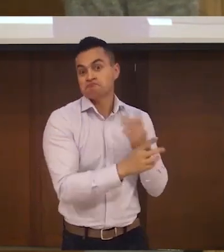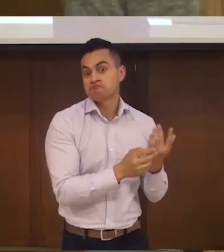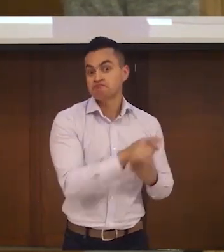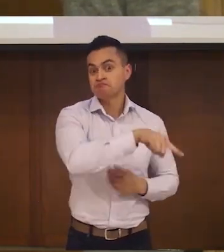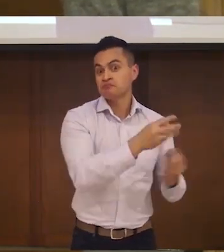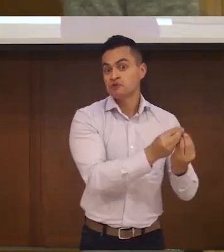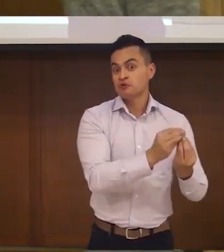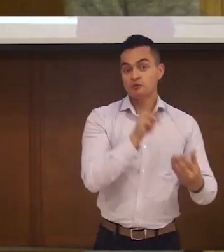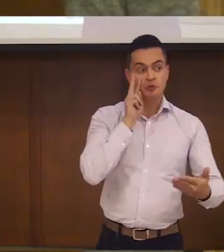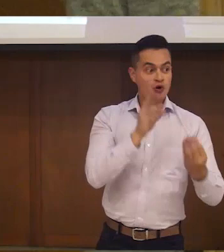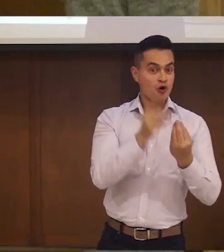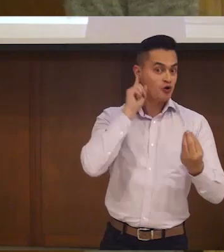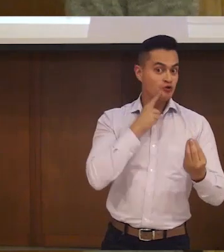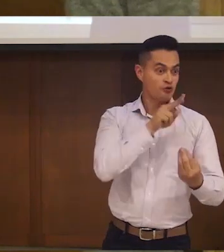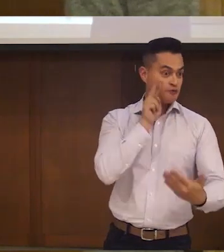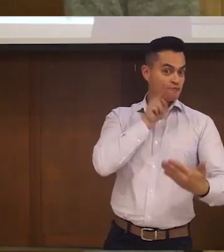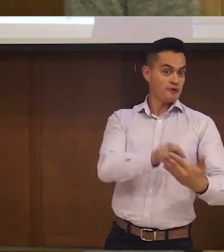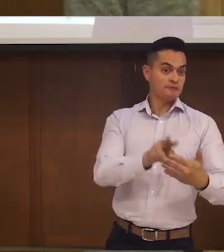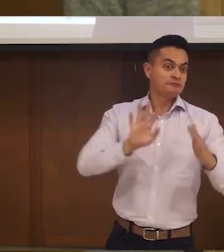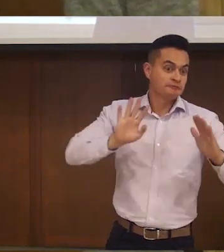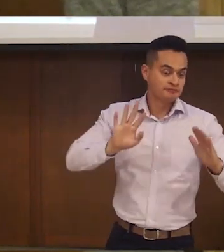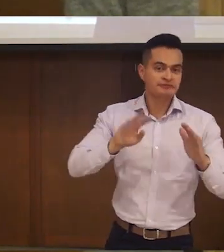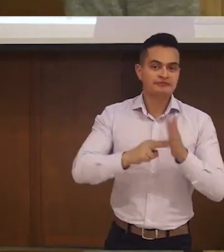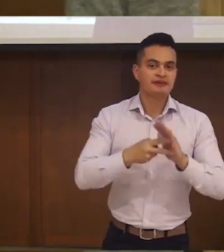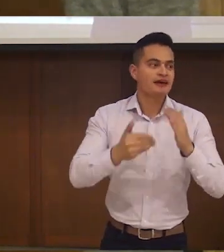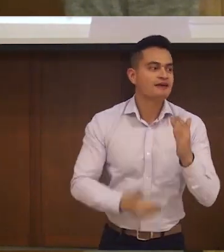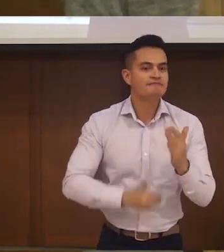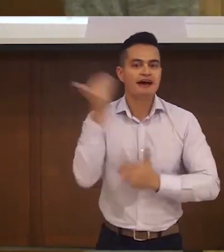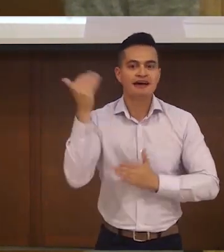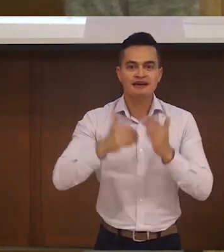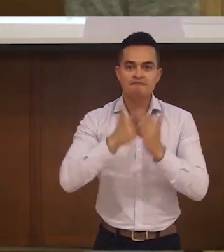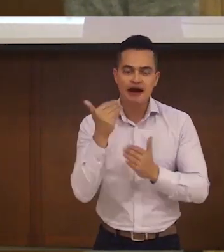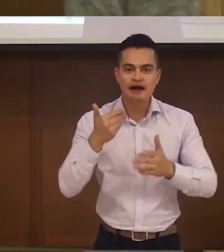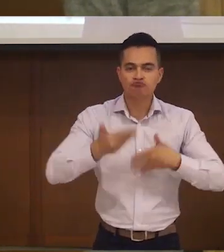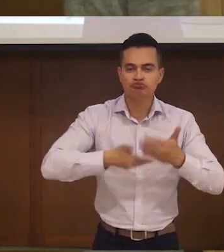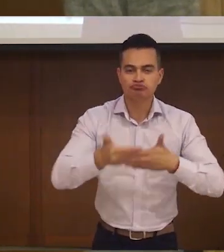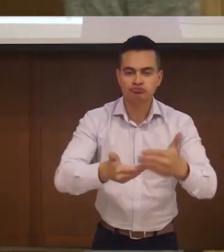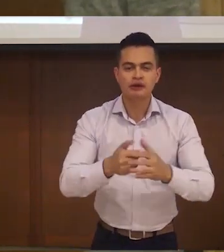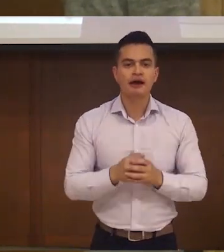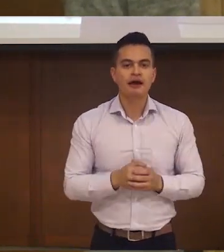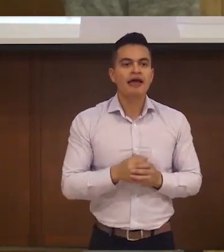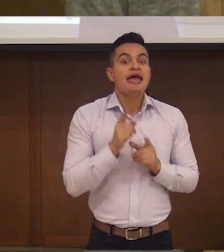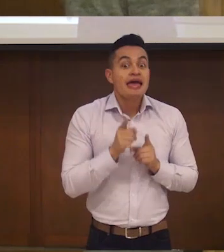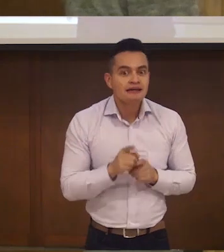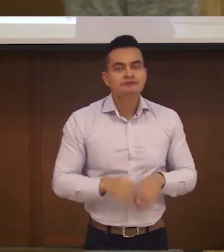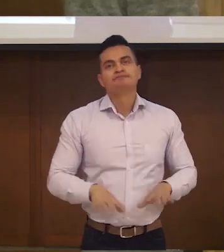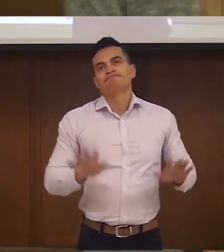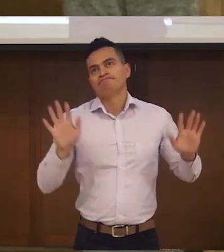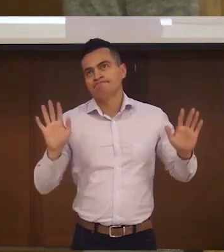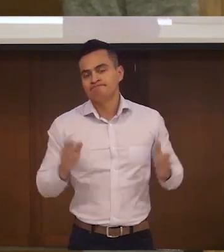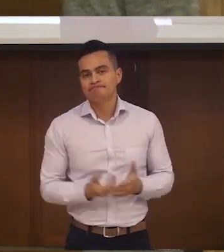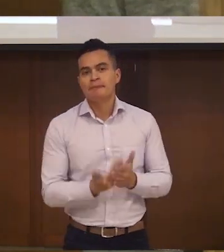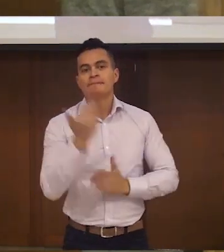para que los vea el equipo de sordos y empezar a charlar. Y ahí empezó a cambiar la cosa.